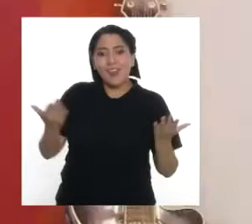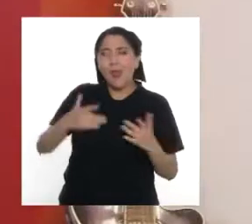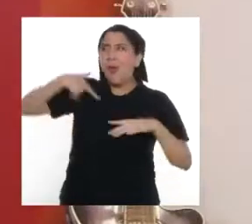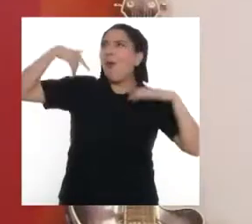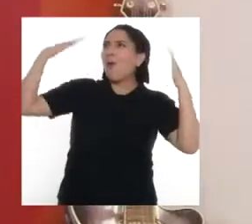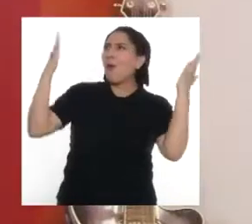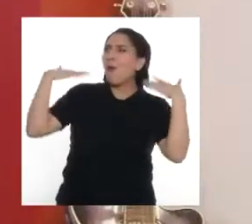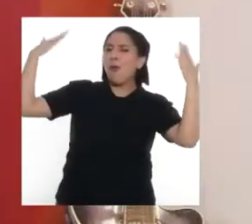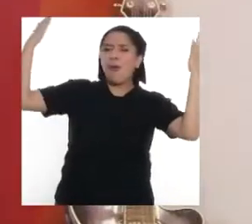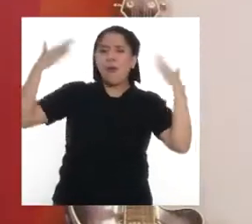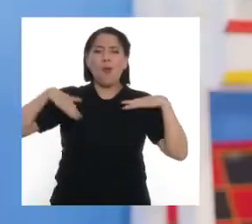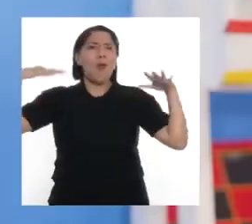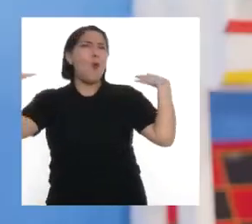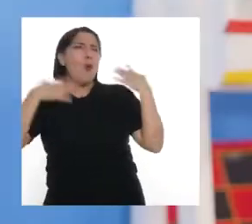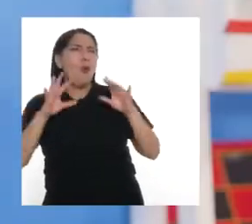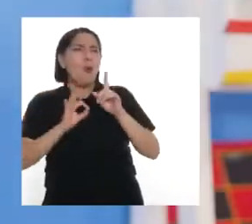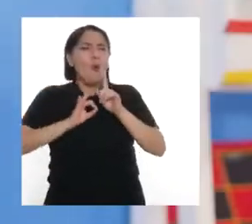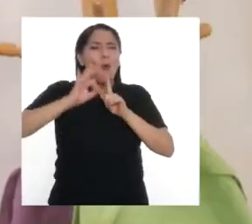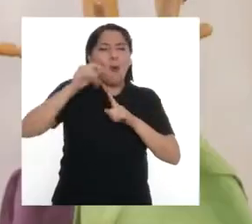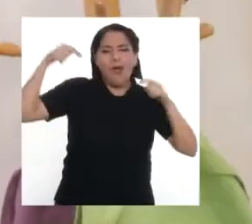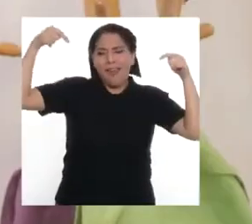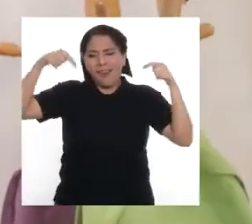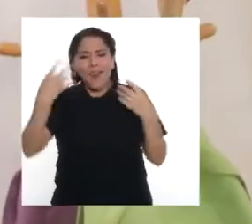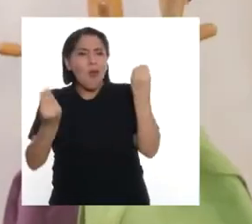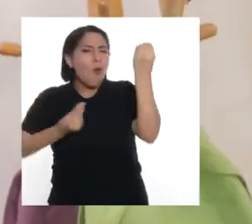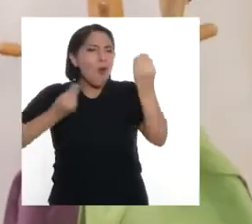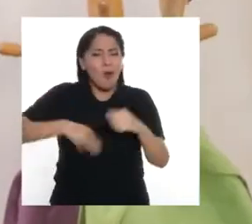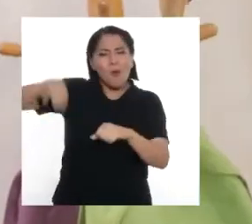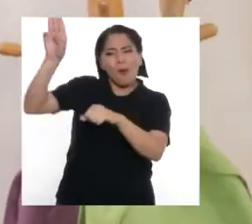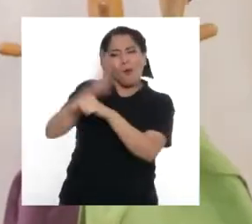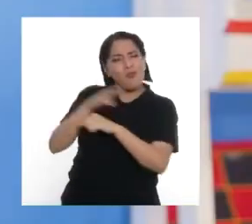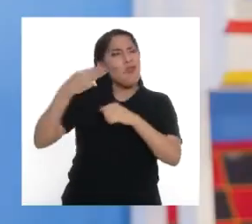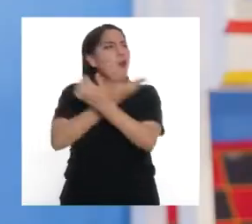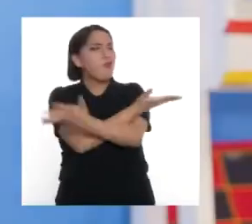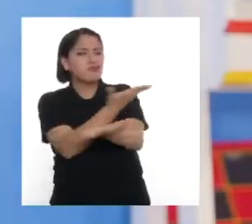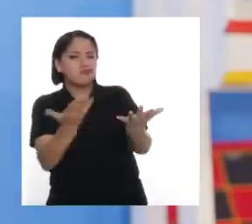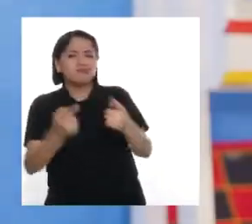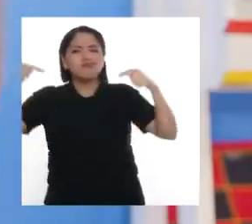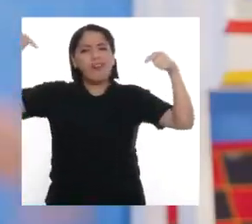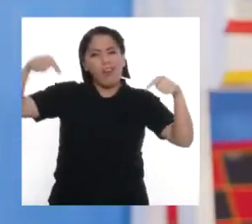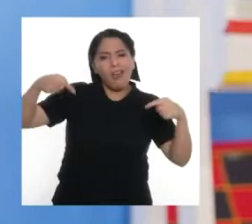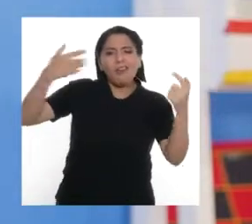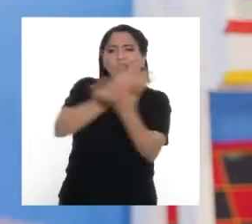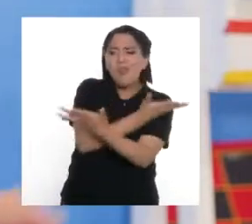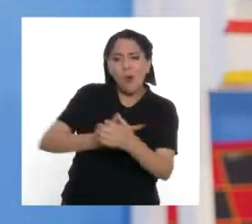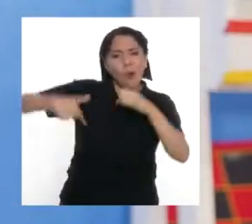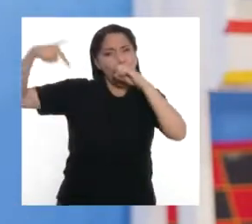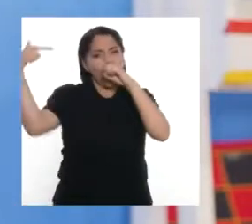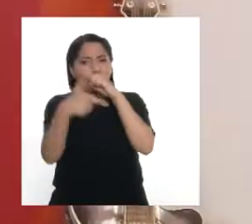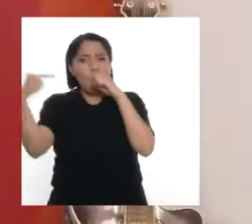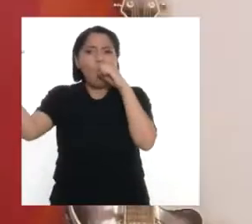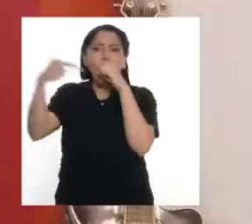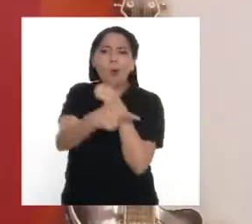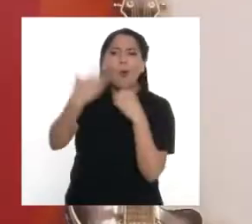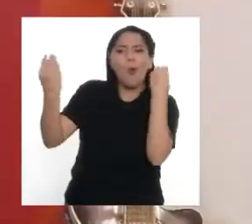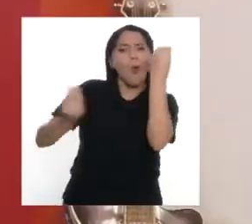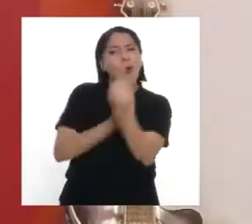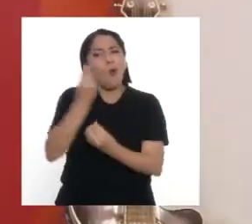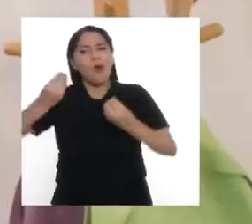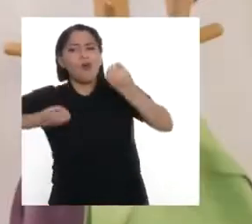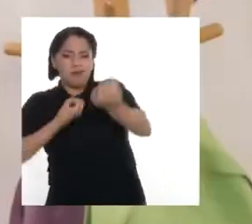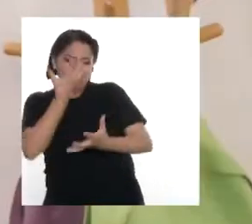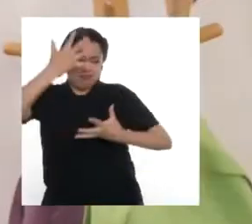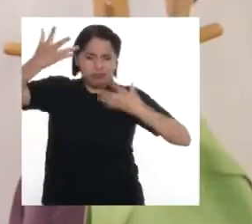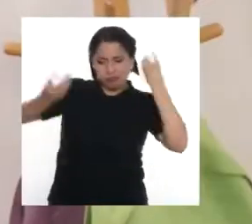el verano. Candente, aquí estamos poniéndole música para la gente. Acá estamos improvisando, poniéndole